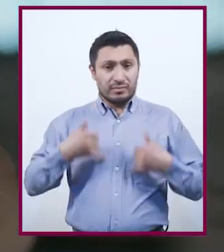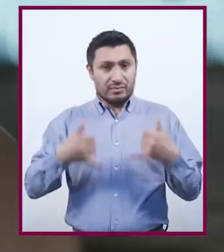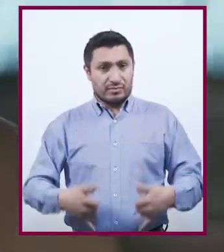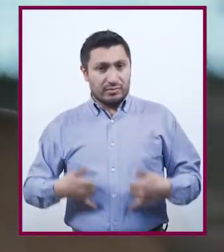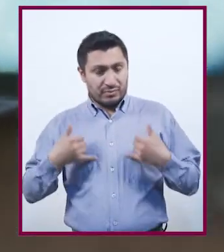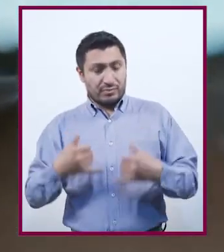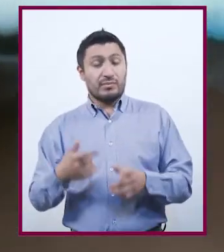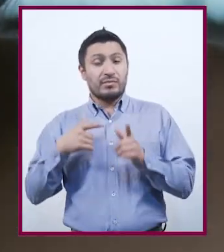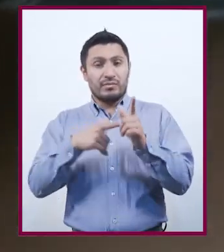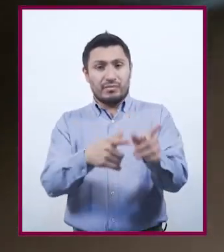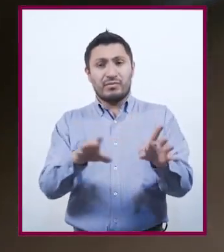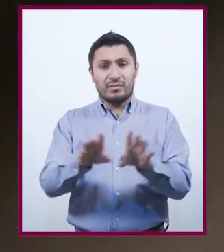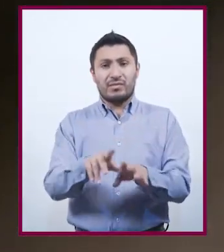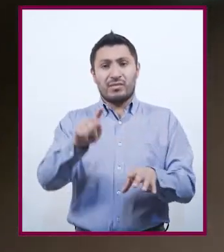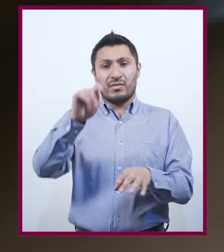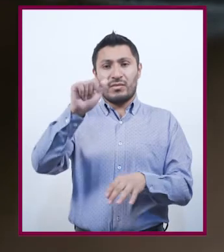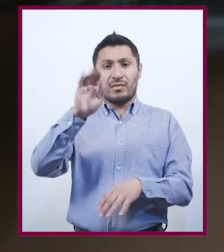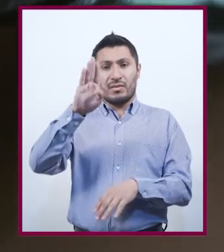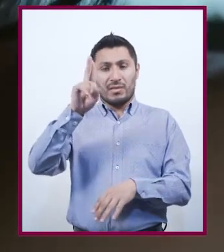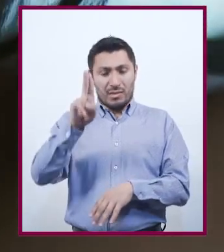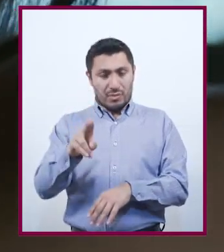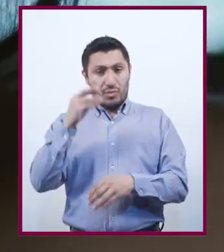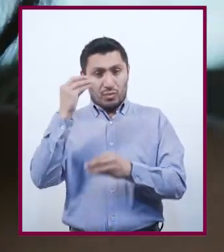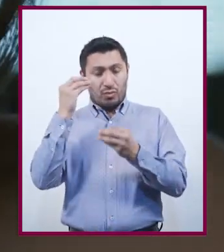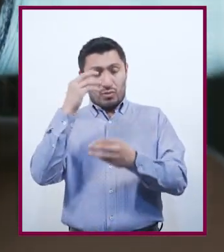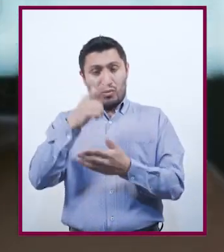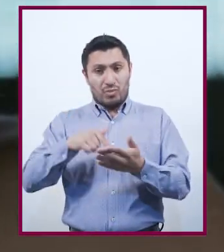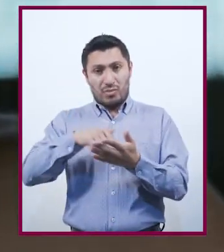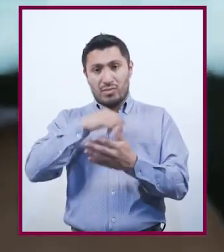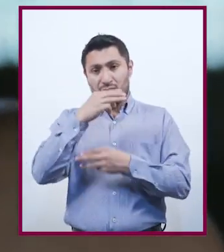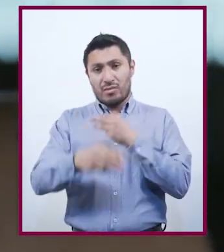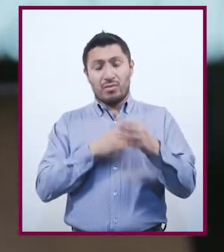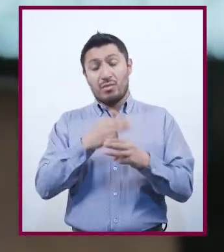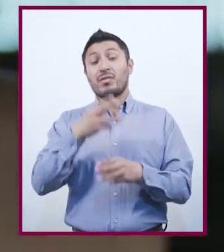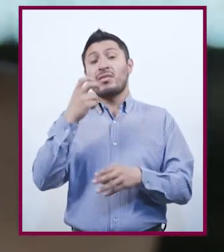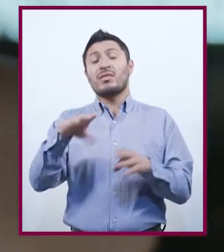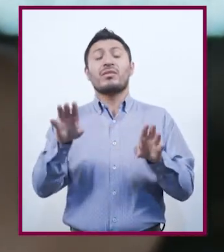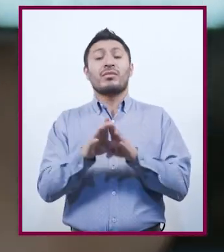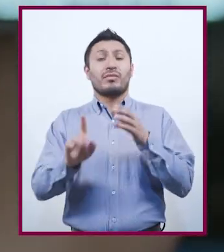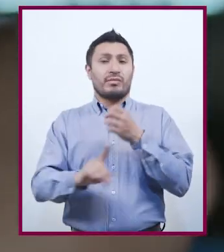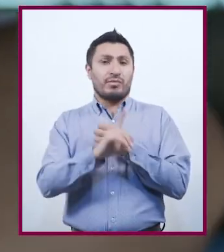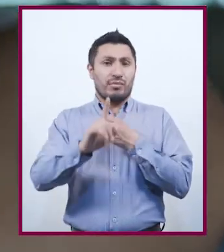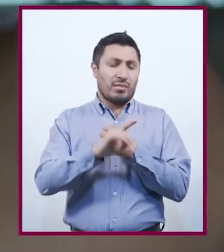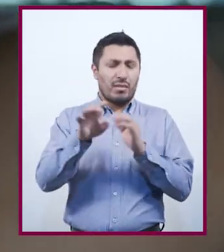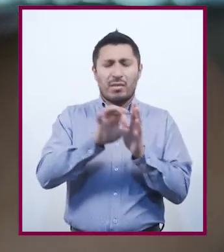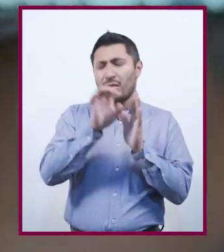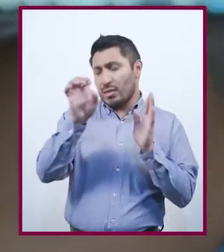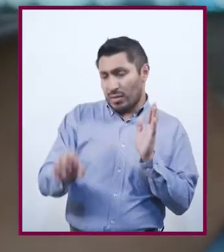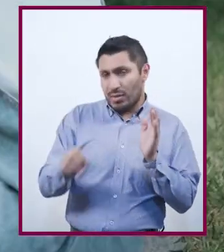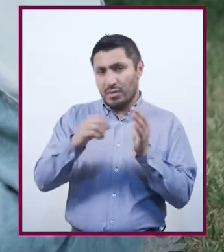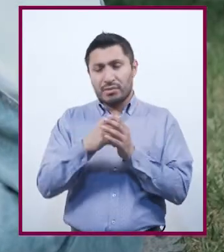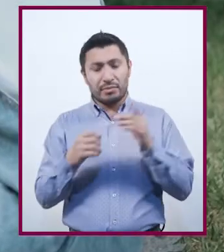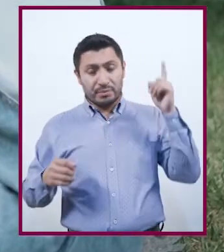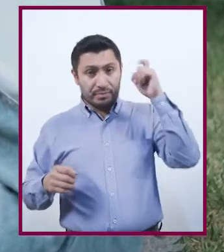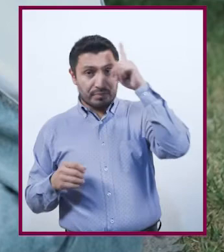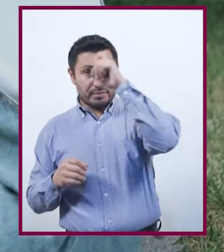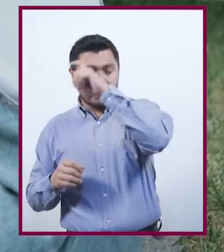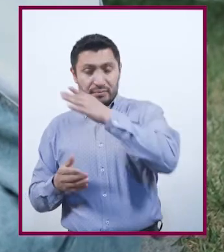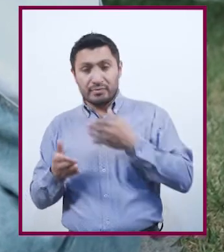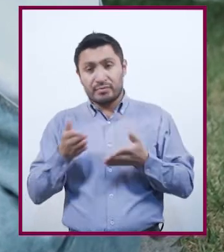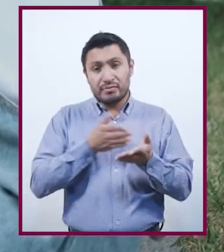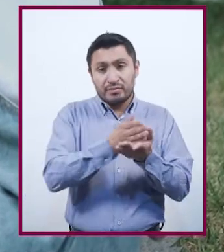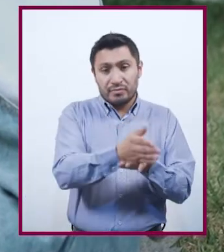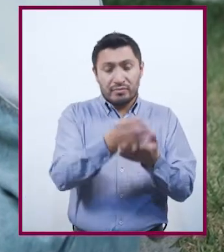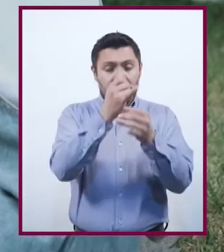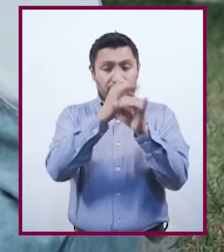de la juventud continúa siendo un tabú en muchas partes del mundo, y esto provoca problemas como, por ejemplo,